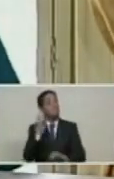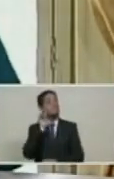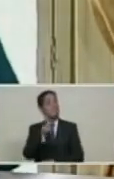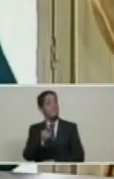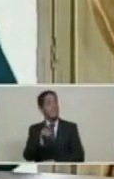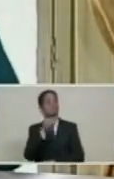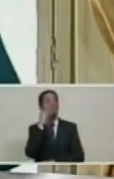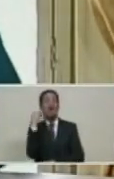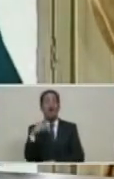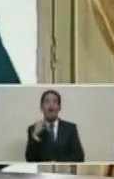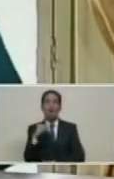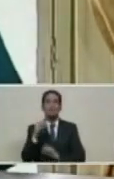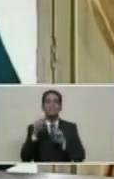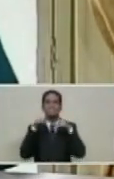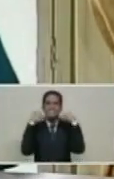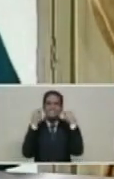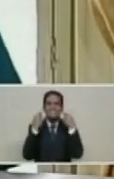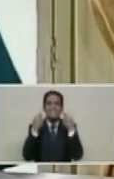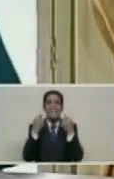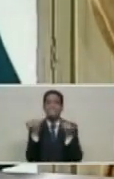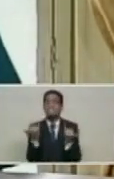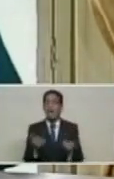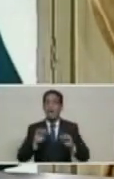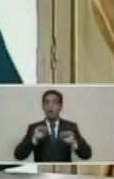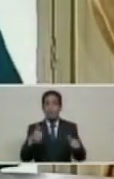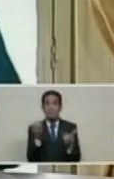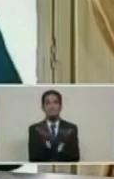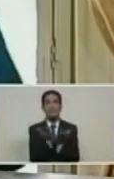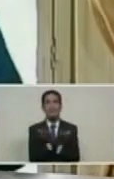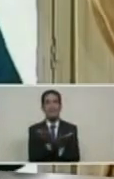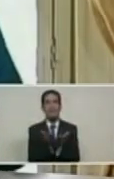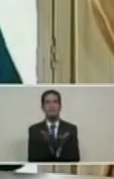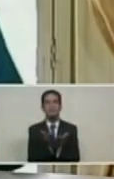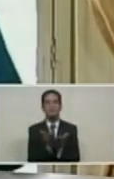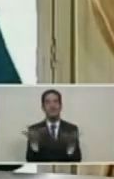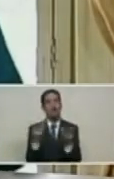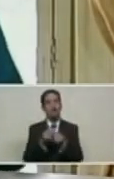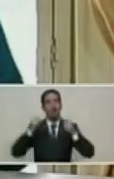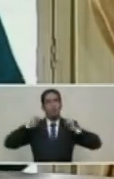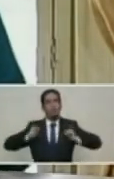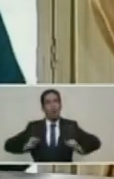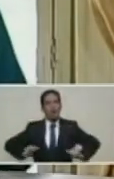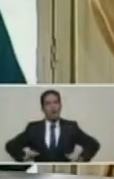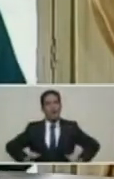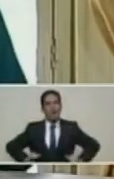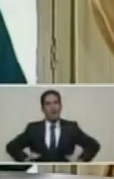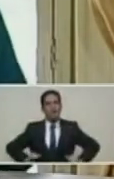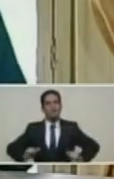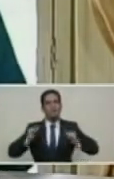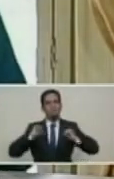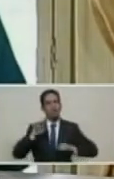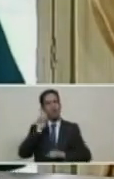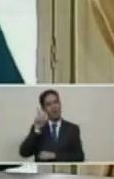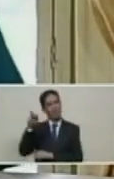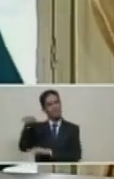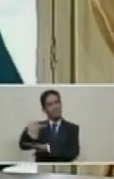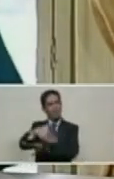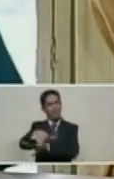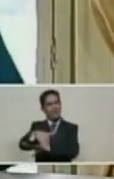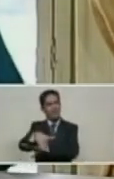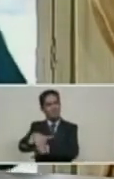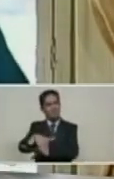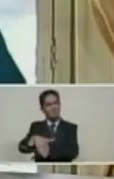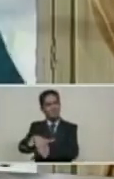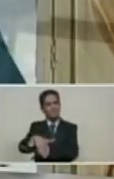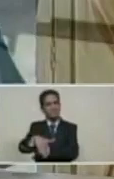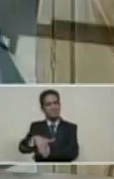estudiantes con su sonrisa, ya en clase, con su morral, ese morral uno lo ve por las calles,